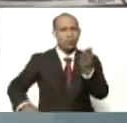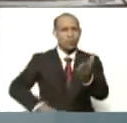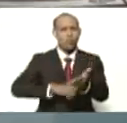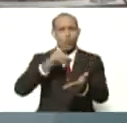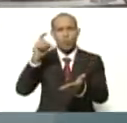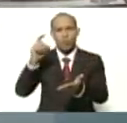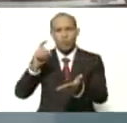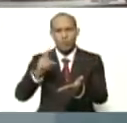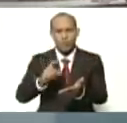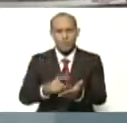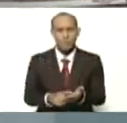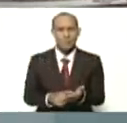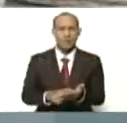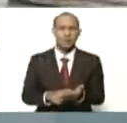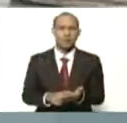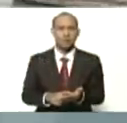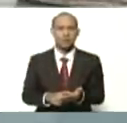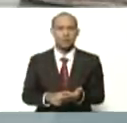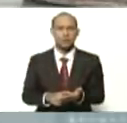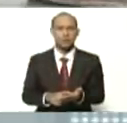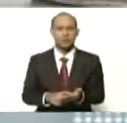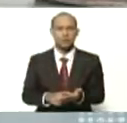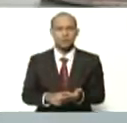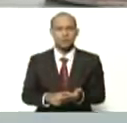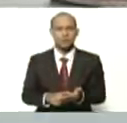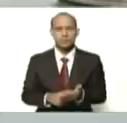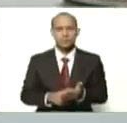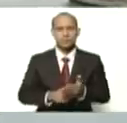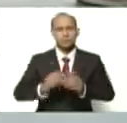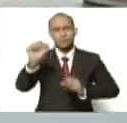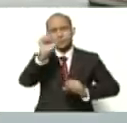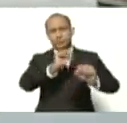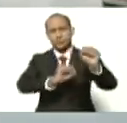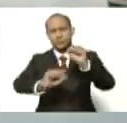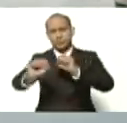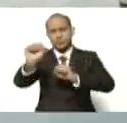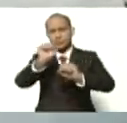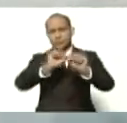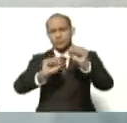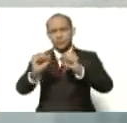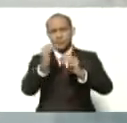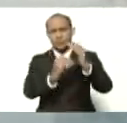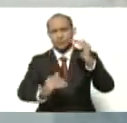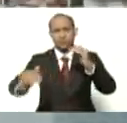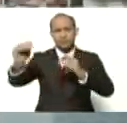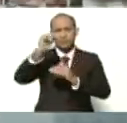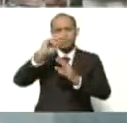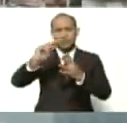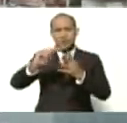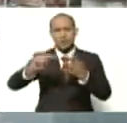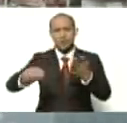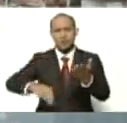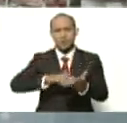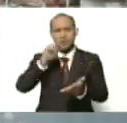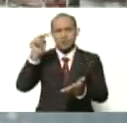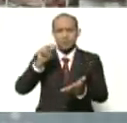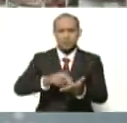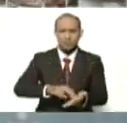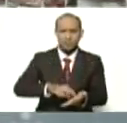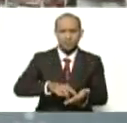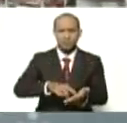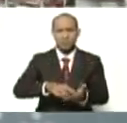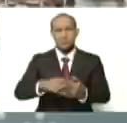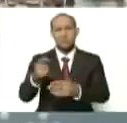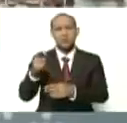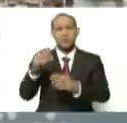y la adecuación completa al mayor nivel de todas las rancherías de pescadores y pescadoras